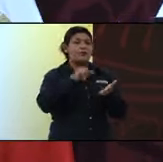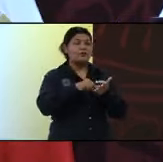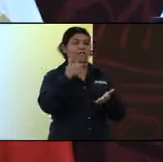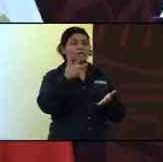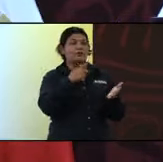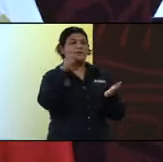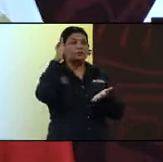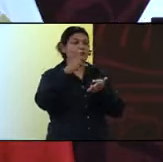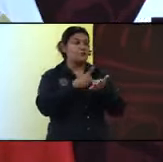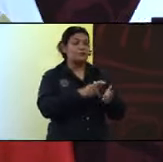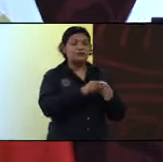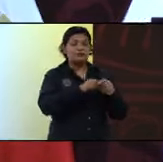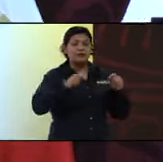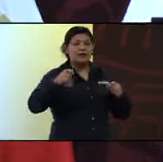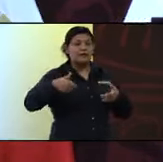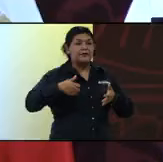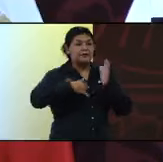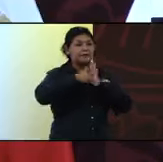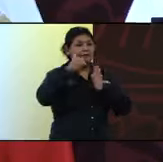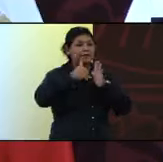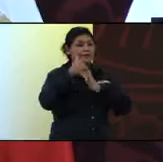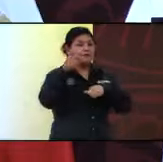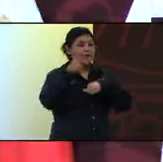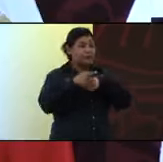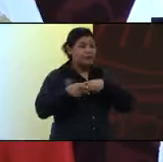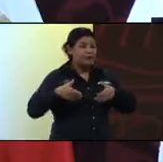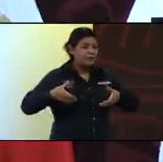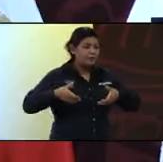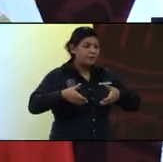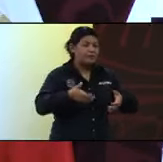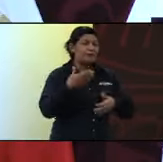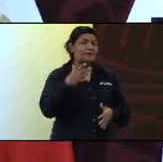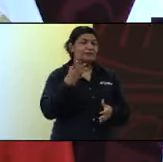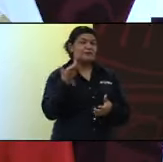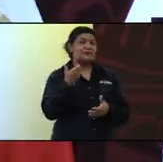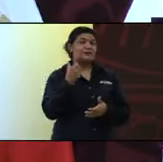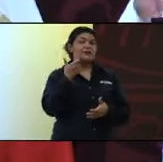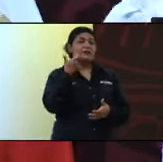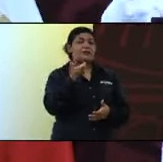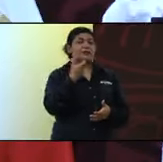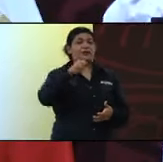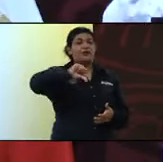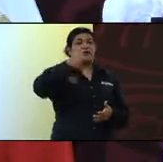pavimentación de carpeta asfáltica, con una inversión de 11,100,000 pesos.